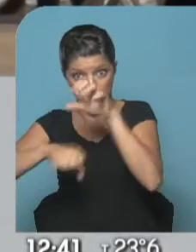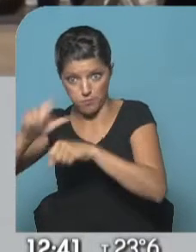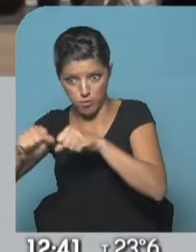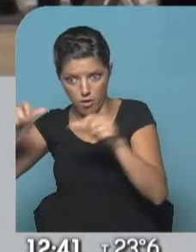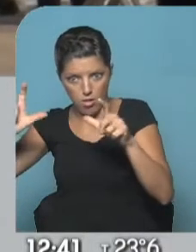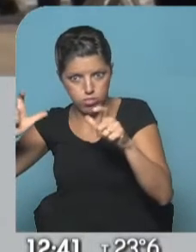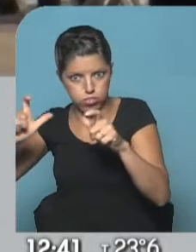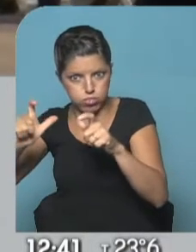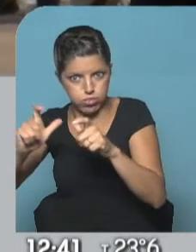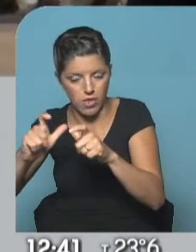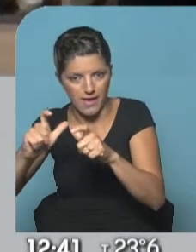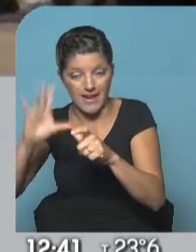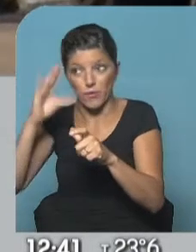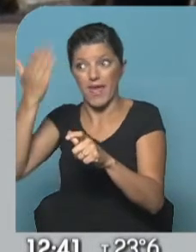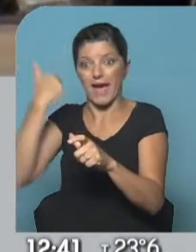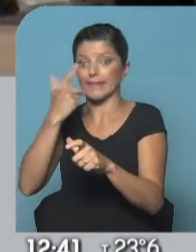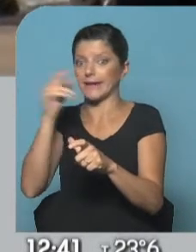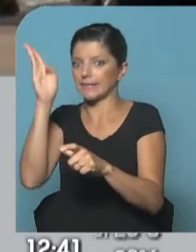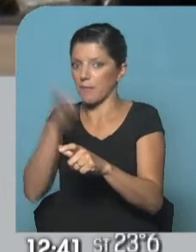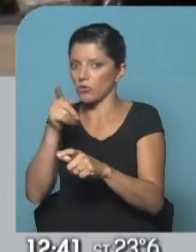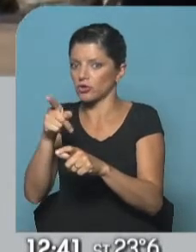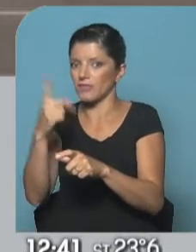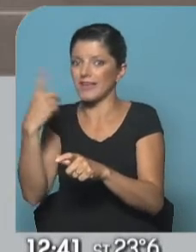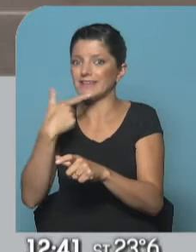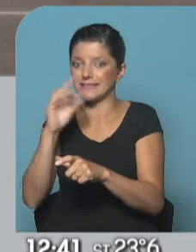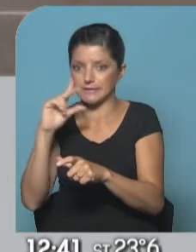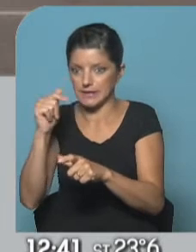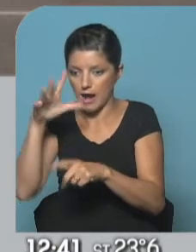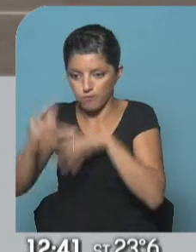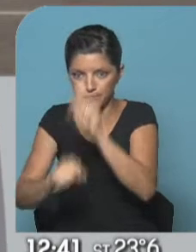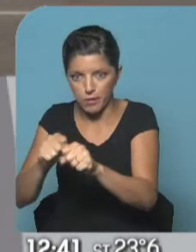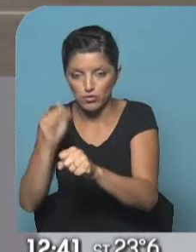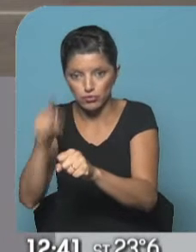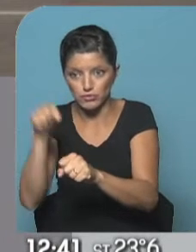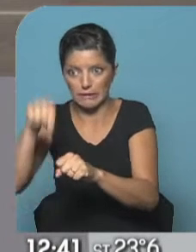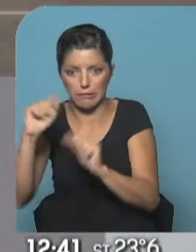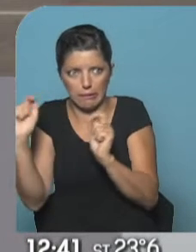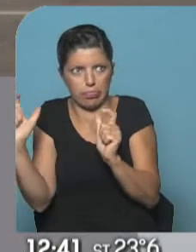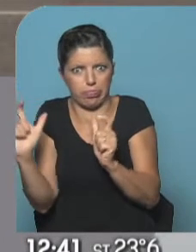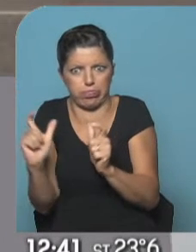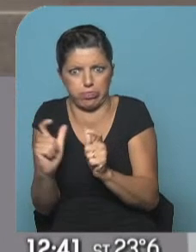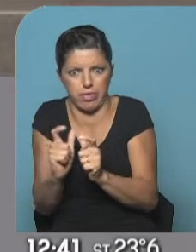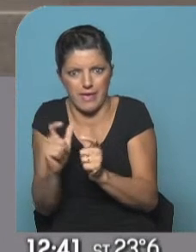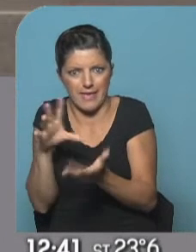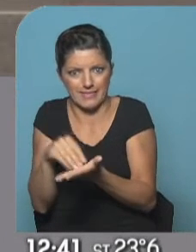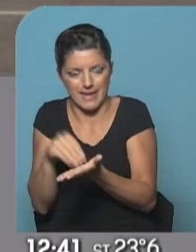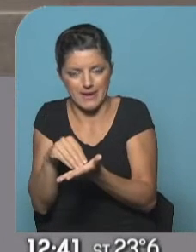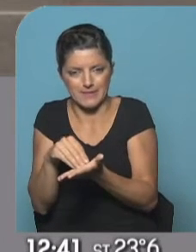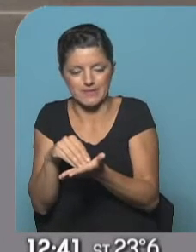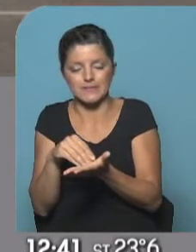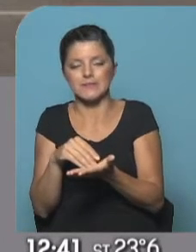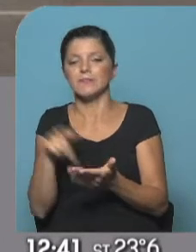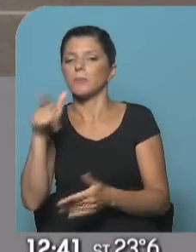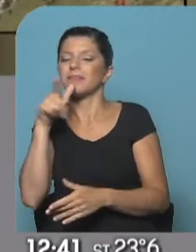30% del territorio sirio, está ahora acorralado en un par de ciudades chiquitas, perdió sus capitales y demás. Parece que la impresión que uno tiene es que está mutando en